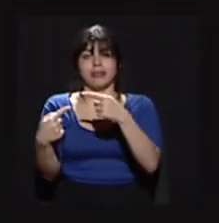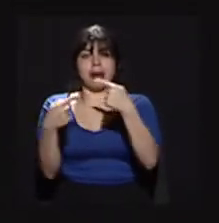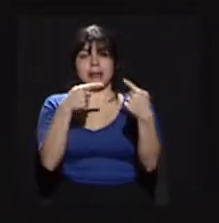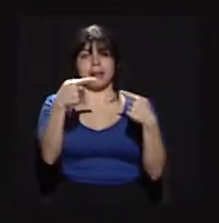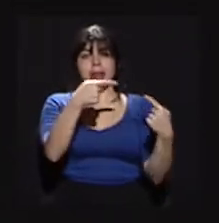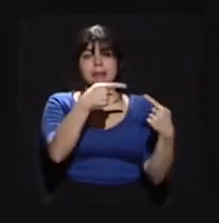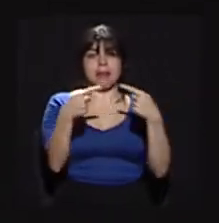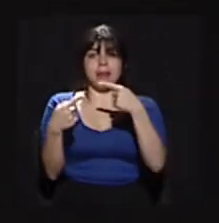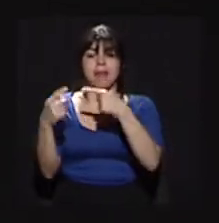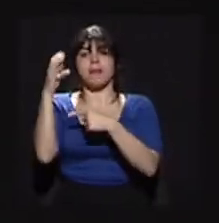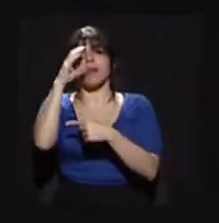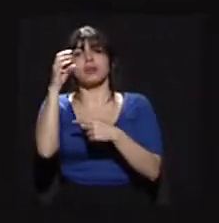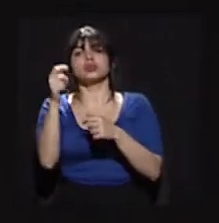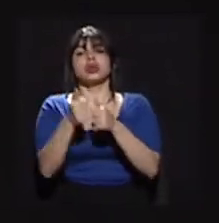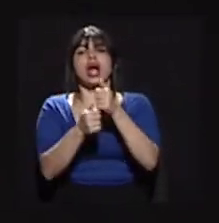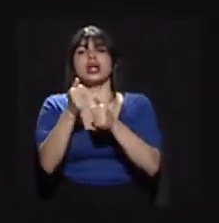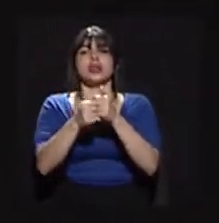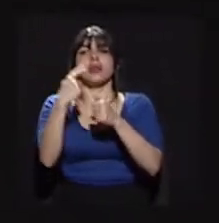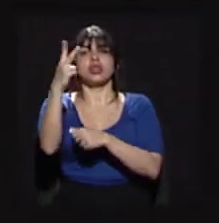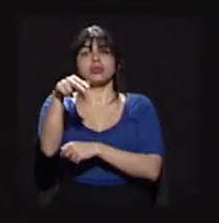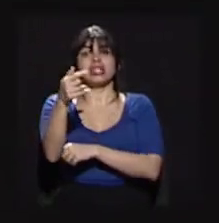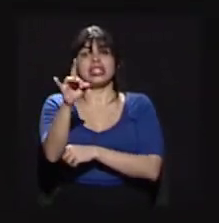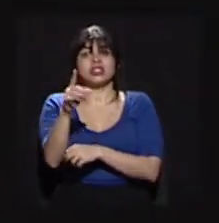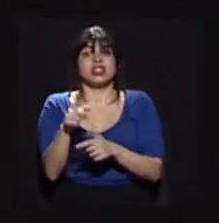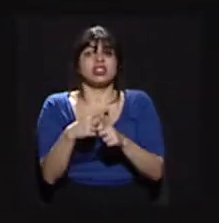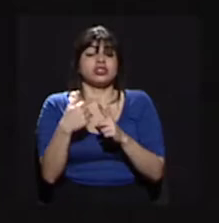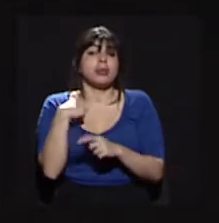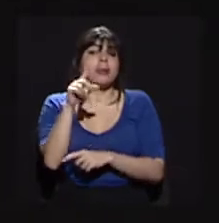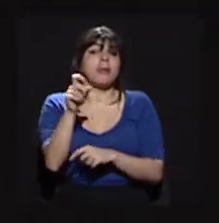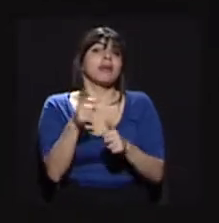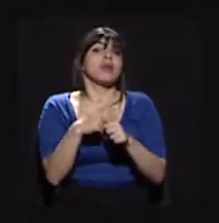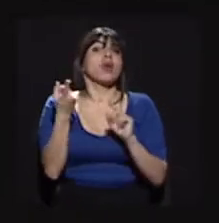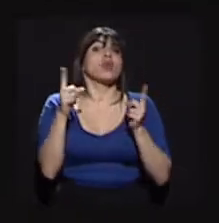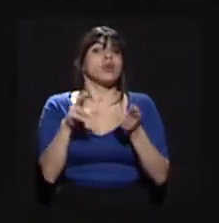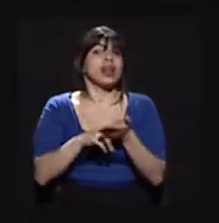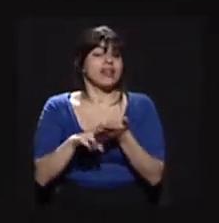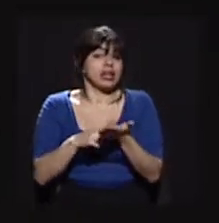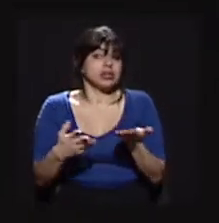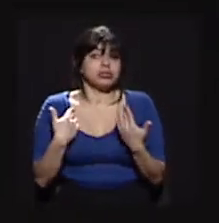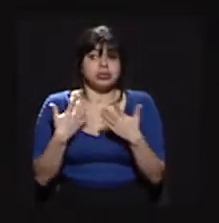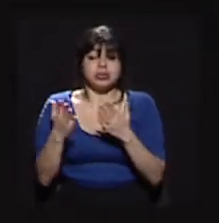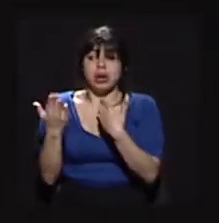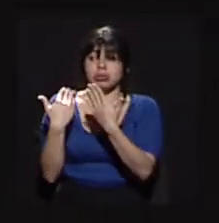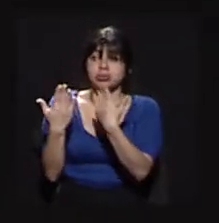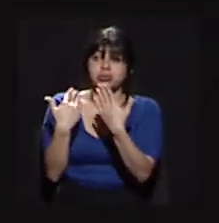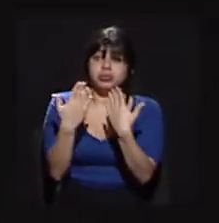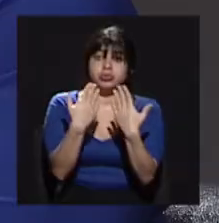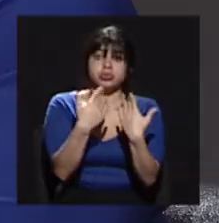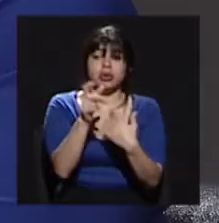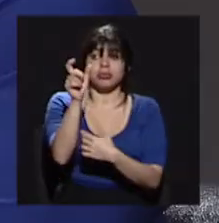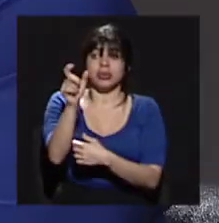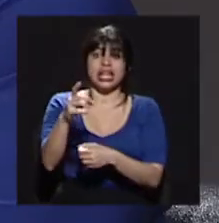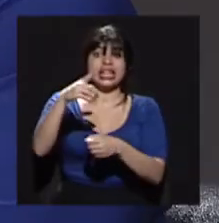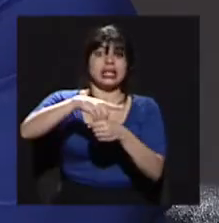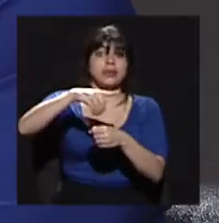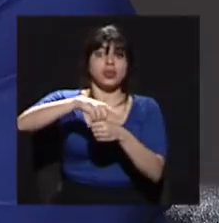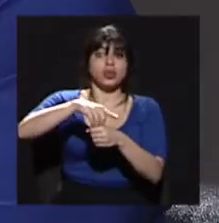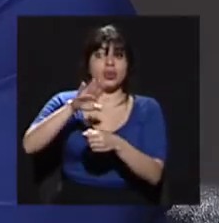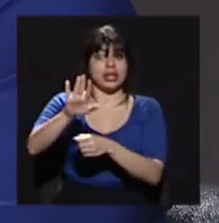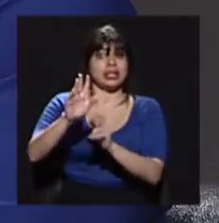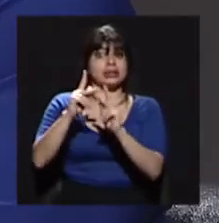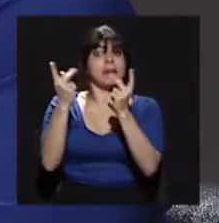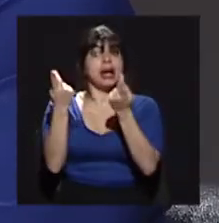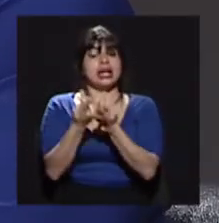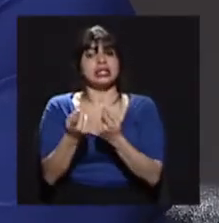para buscar la candidatura de 2018 entonces yo me preguntaría cuál he tenido conversaciones con señores diputados de esa fracción